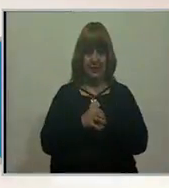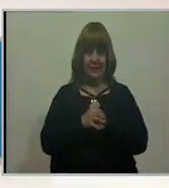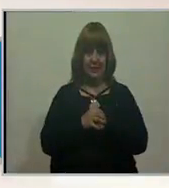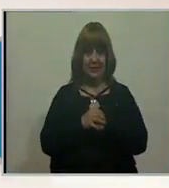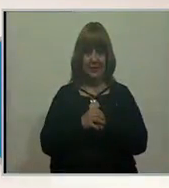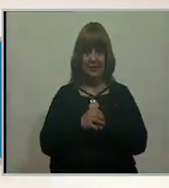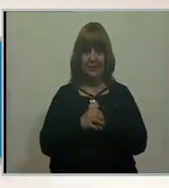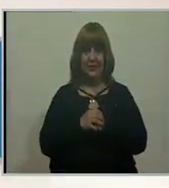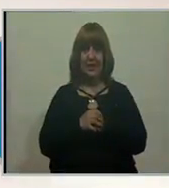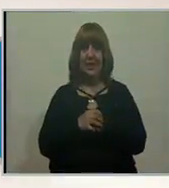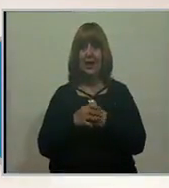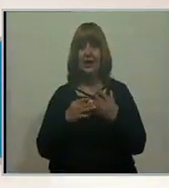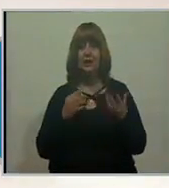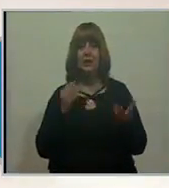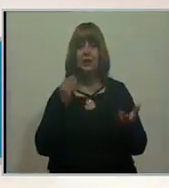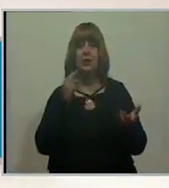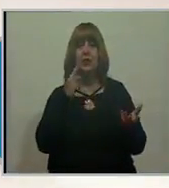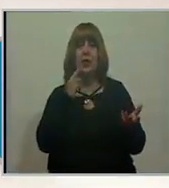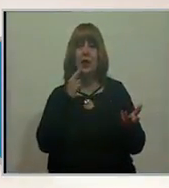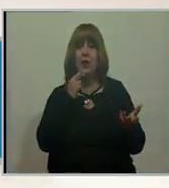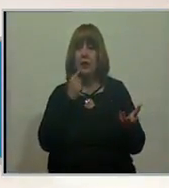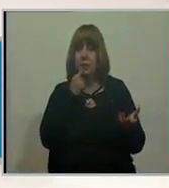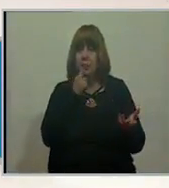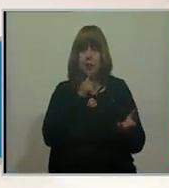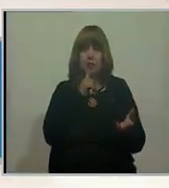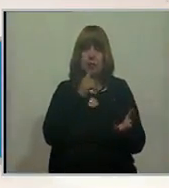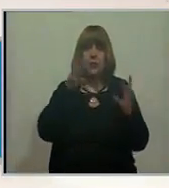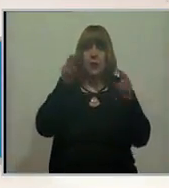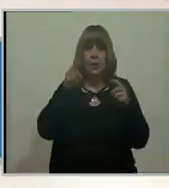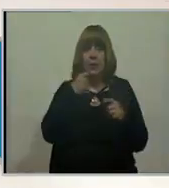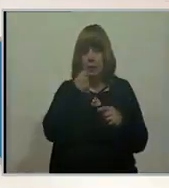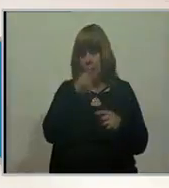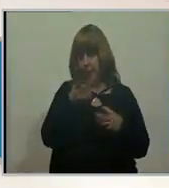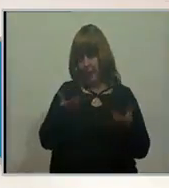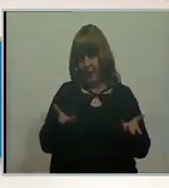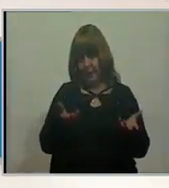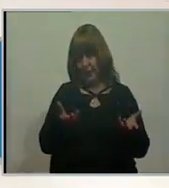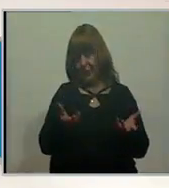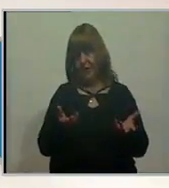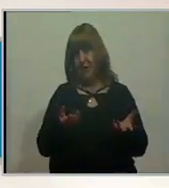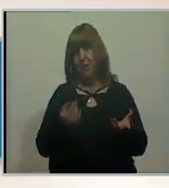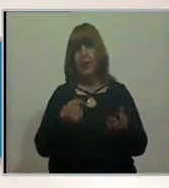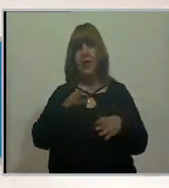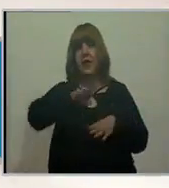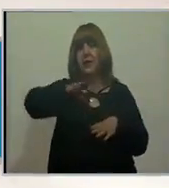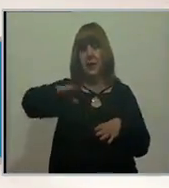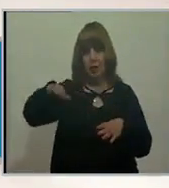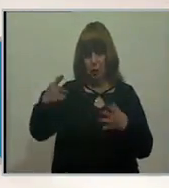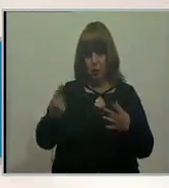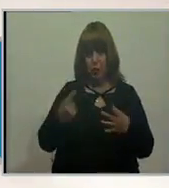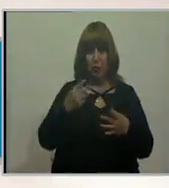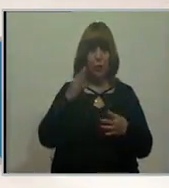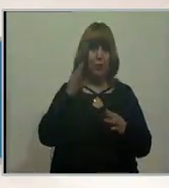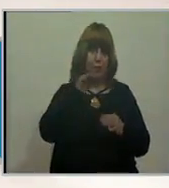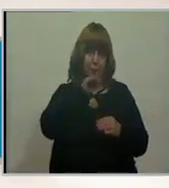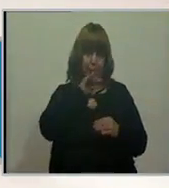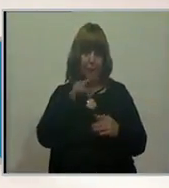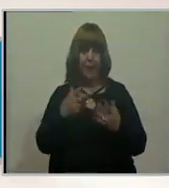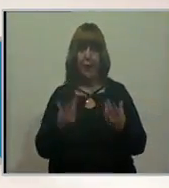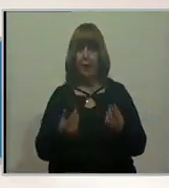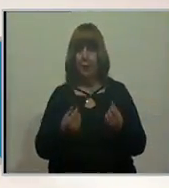Salgo a bailar. ¿Tienes caravana? Me voy a llevar, claro. Sí, es el día libre. Pero es distinto ir a bailar que 30